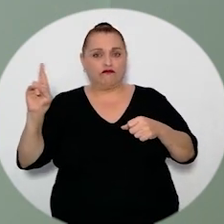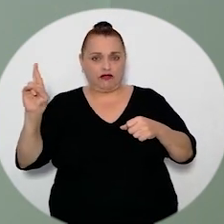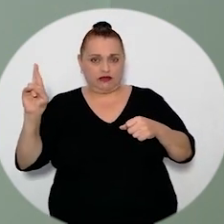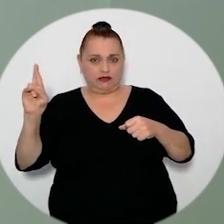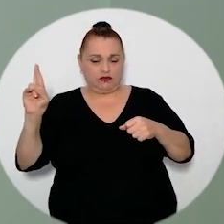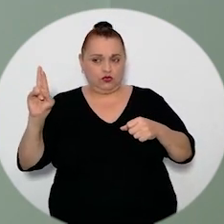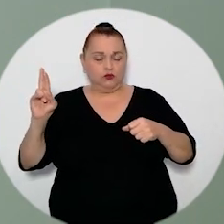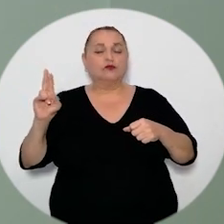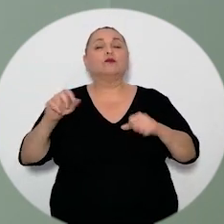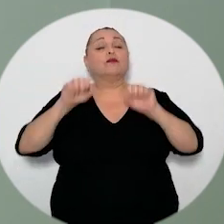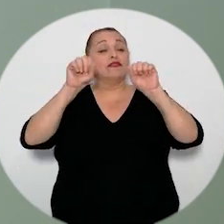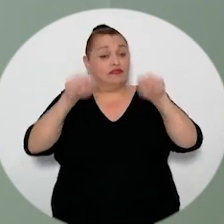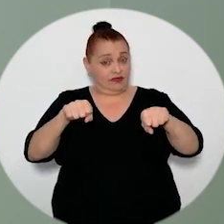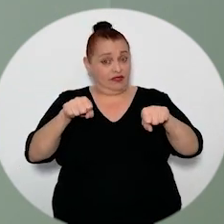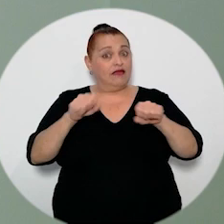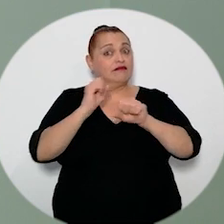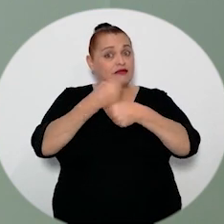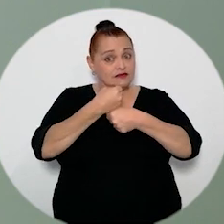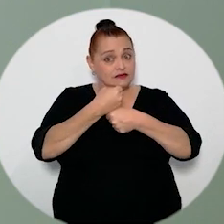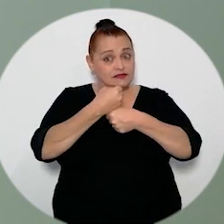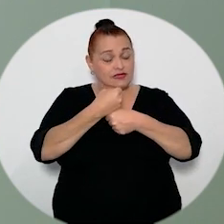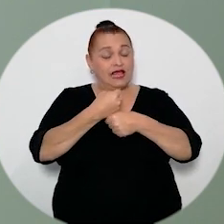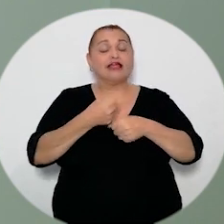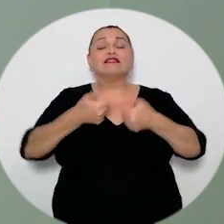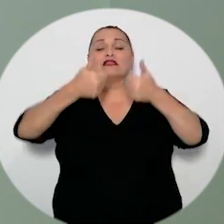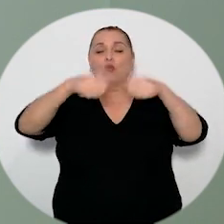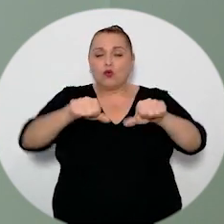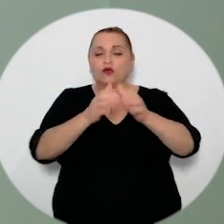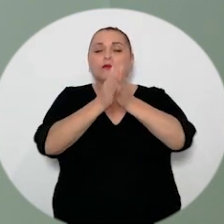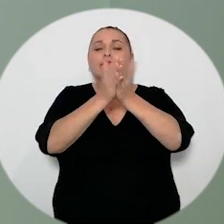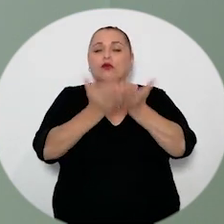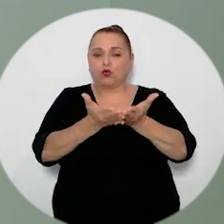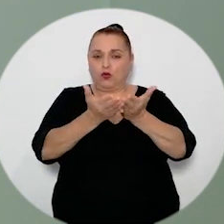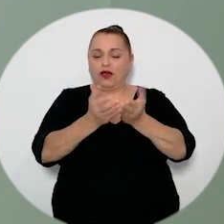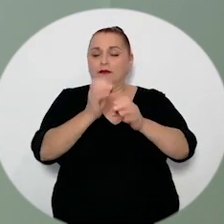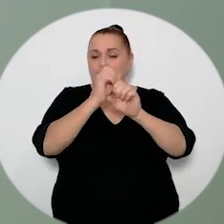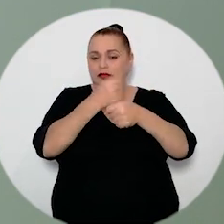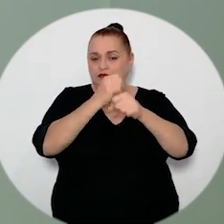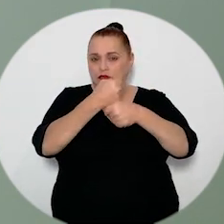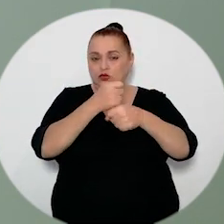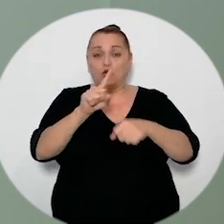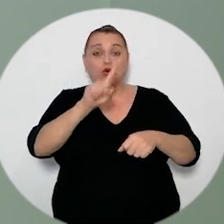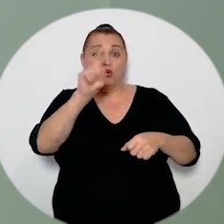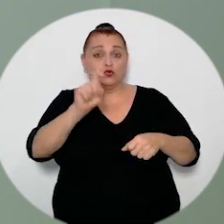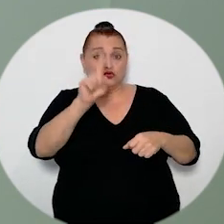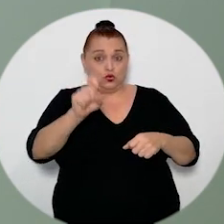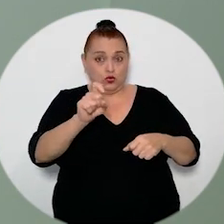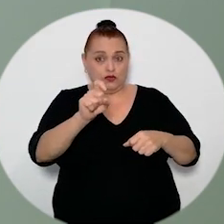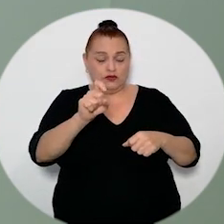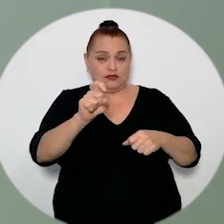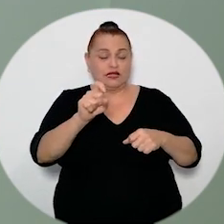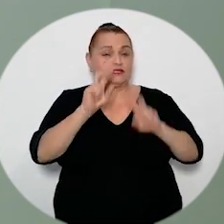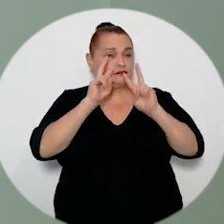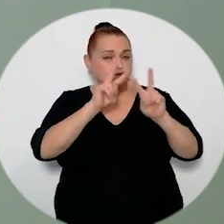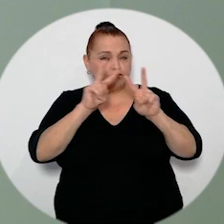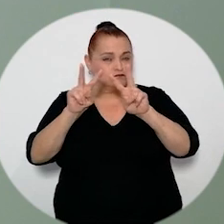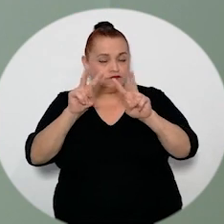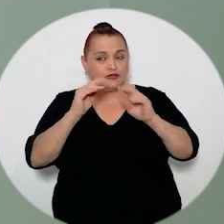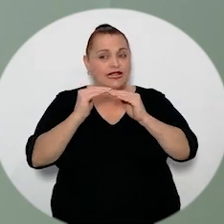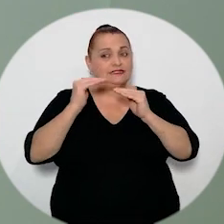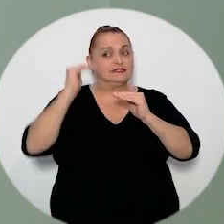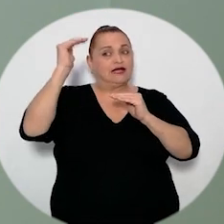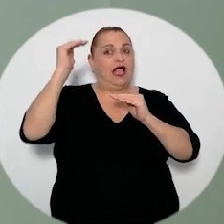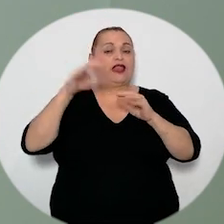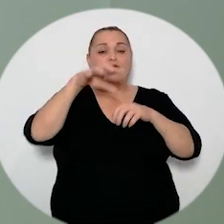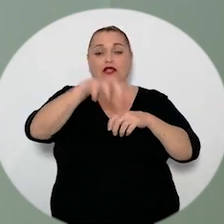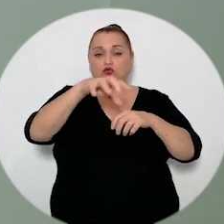y referendos, los cuales deberán llevarse a cabo de acuerdo con el manual para la realización de consultas populares a